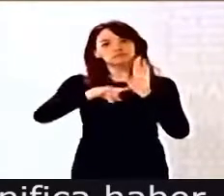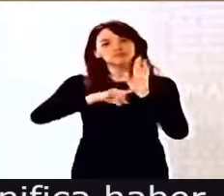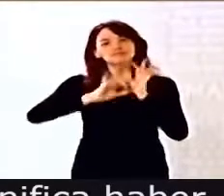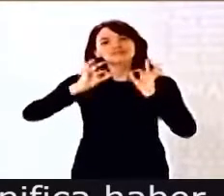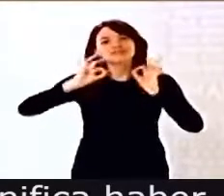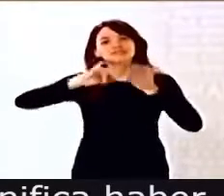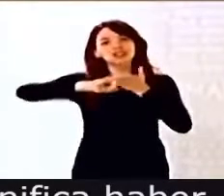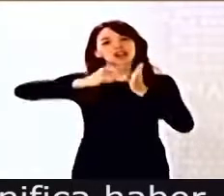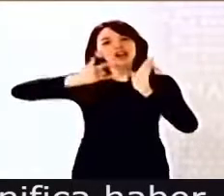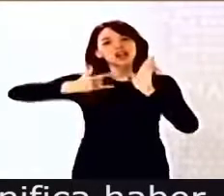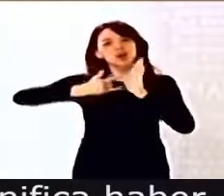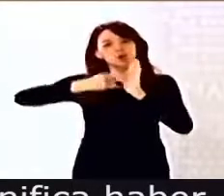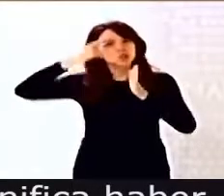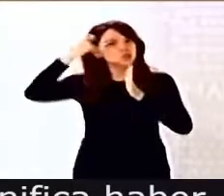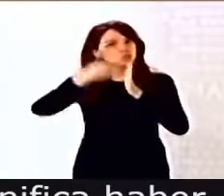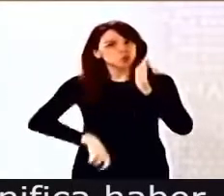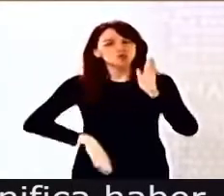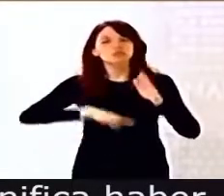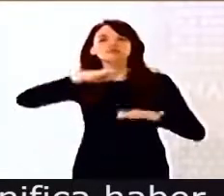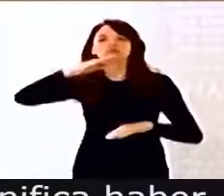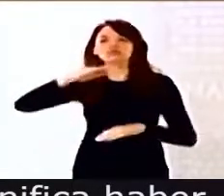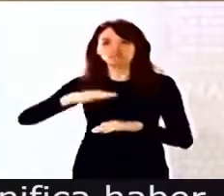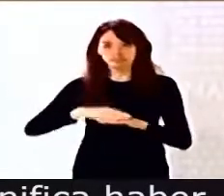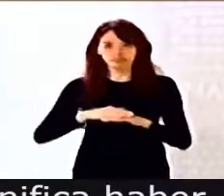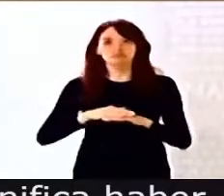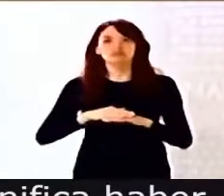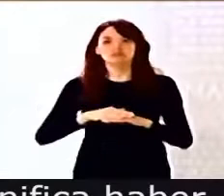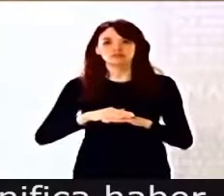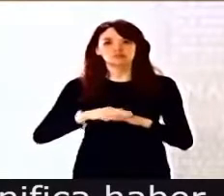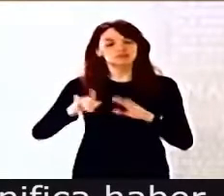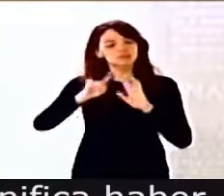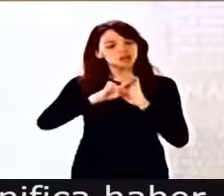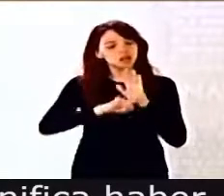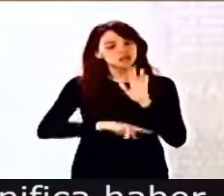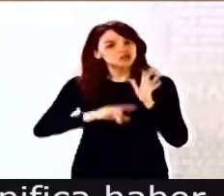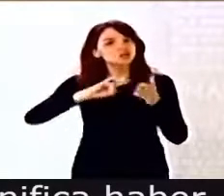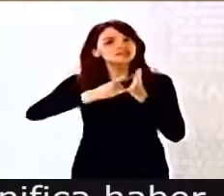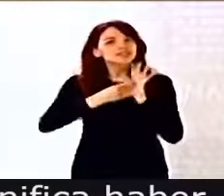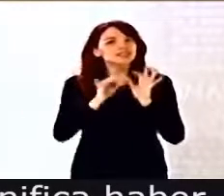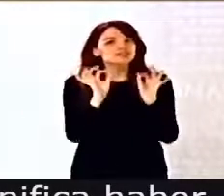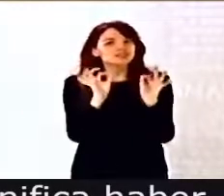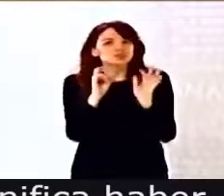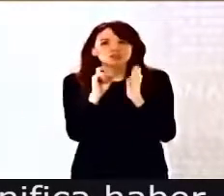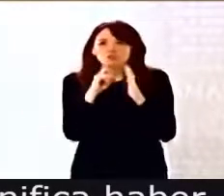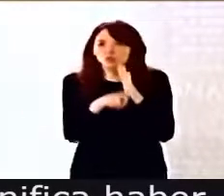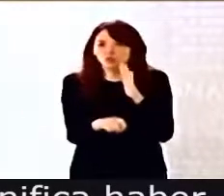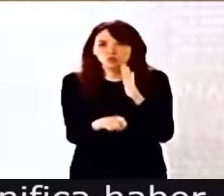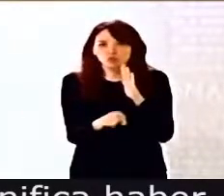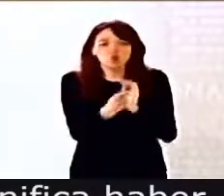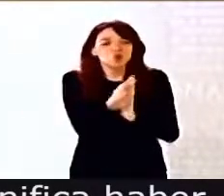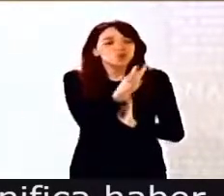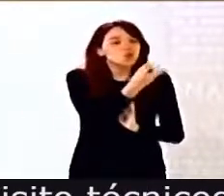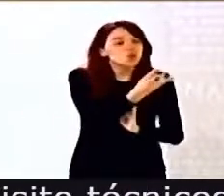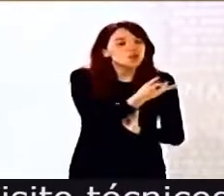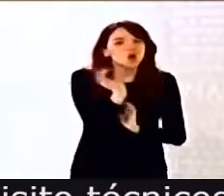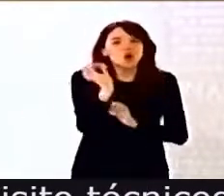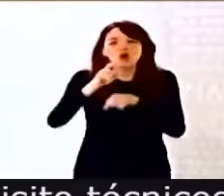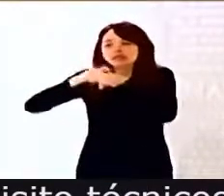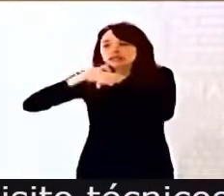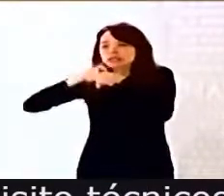técnicos muy duros, unos requisitos técnicos muy duros, tanto cualitativos como